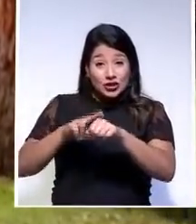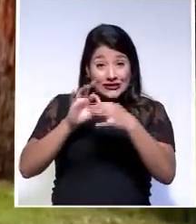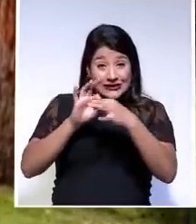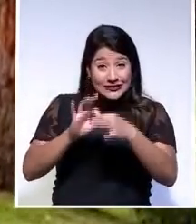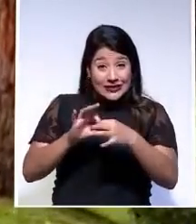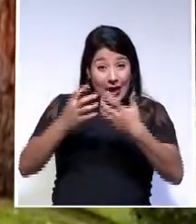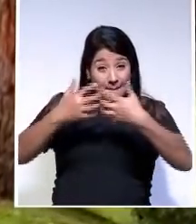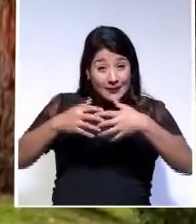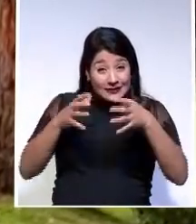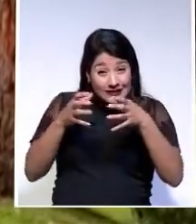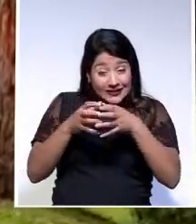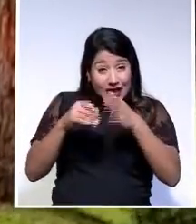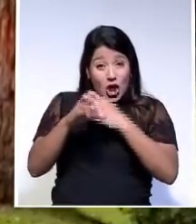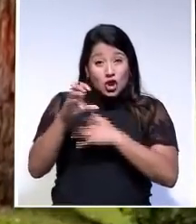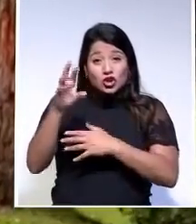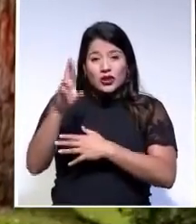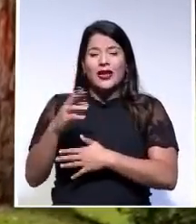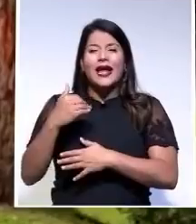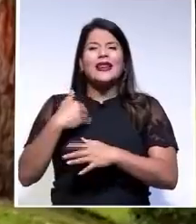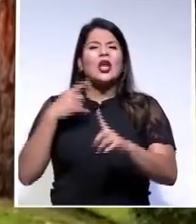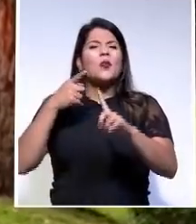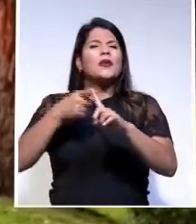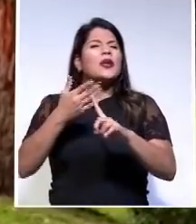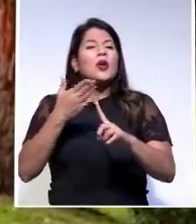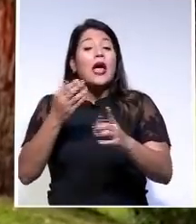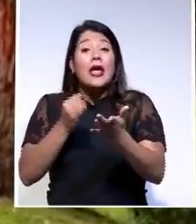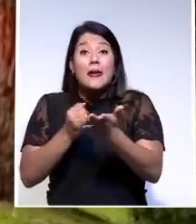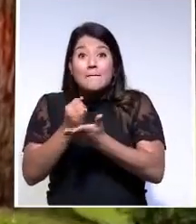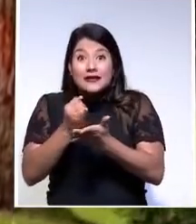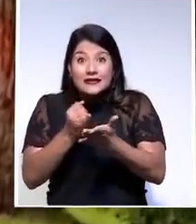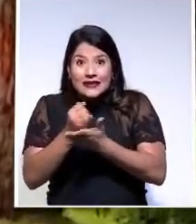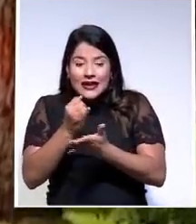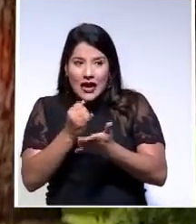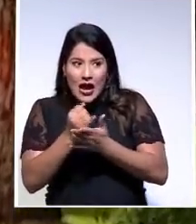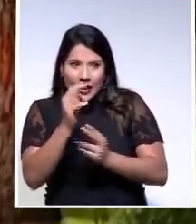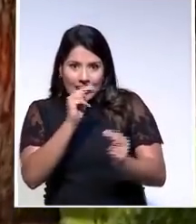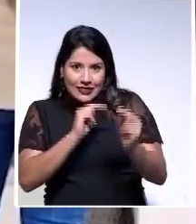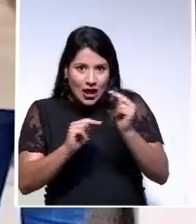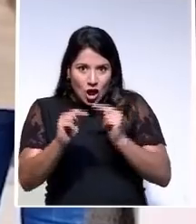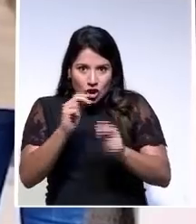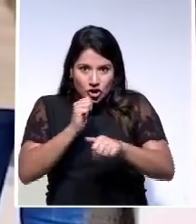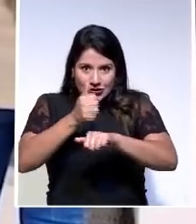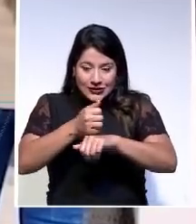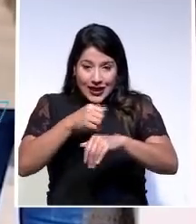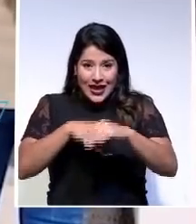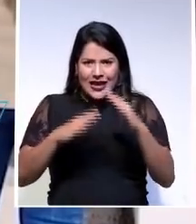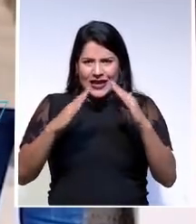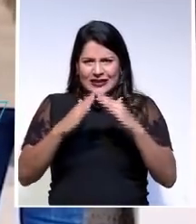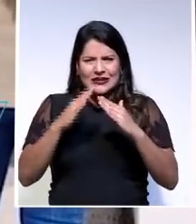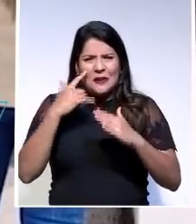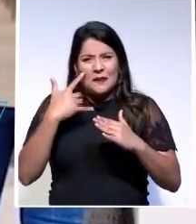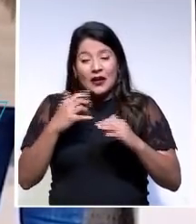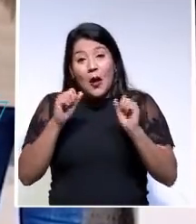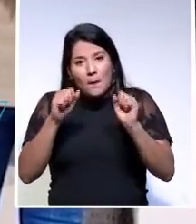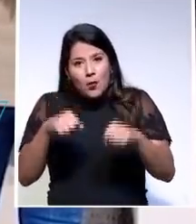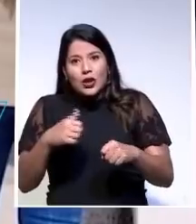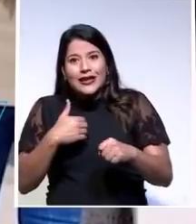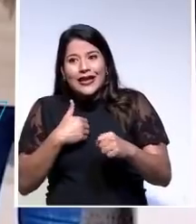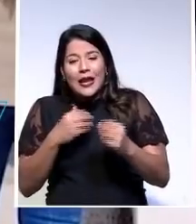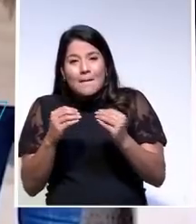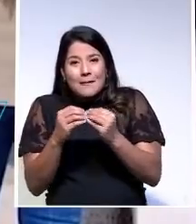de los Hogares tiene el propósito de investigar la actividad económica de negocios creados en los hogares, con el fin de actualizar las